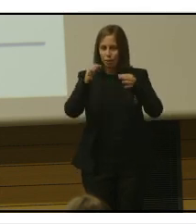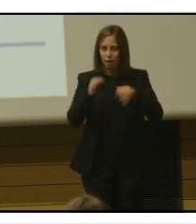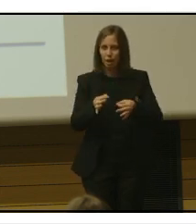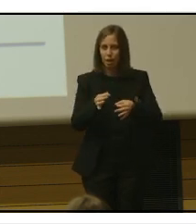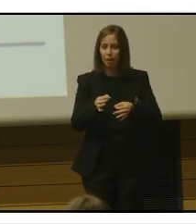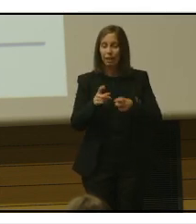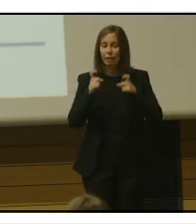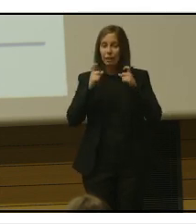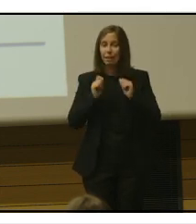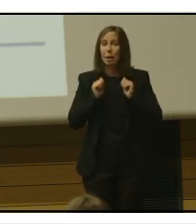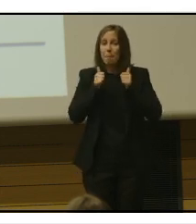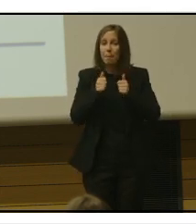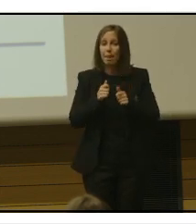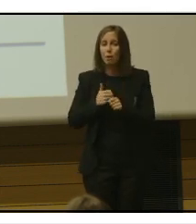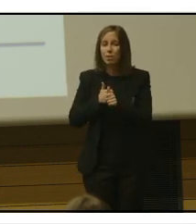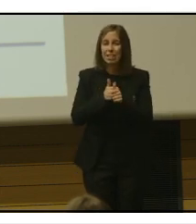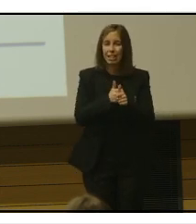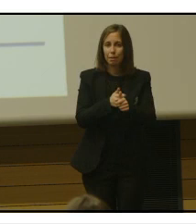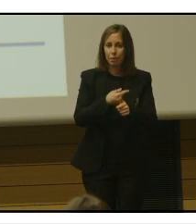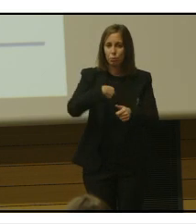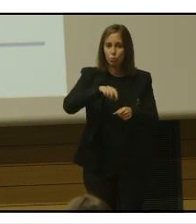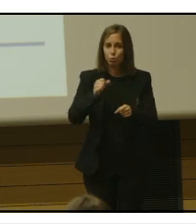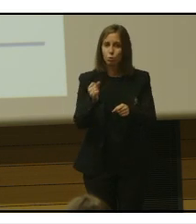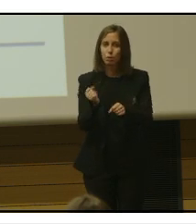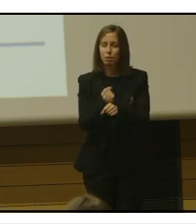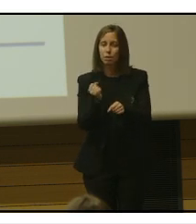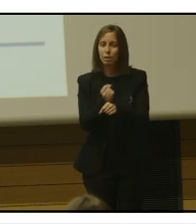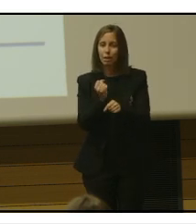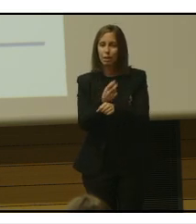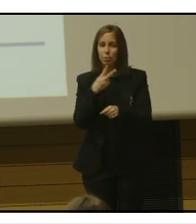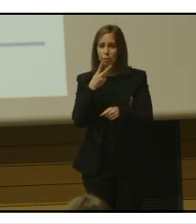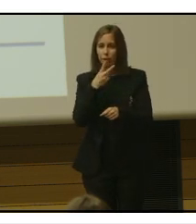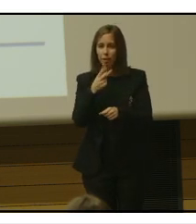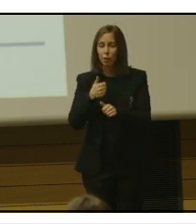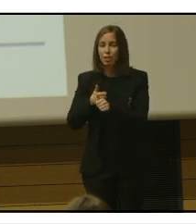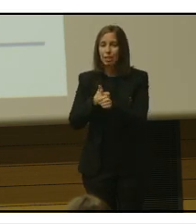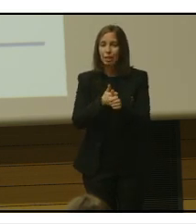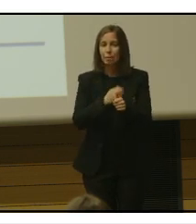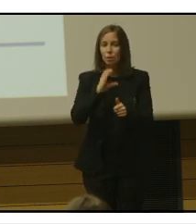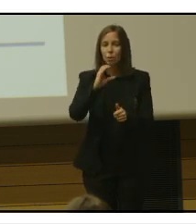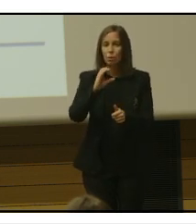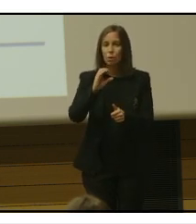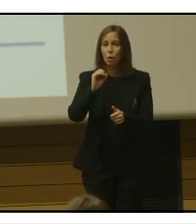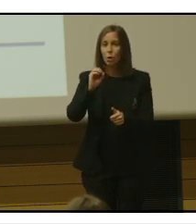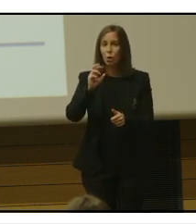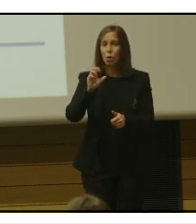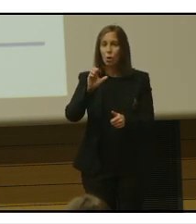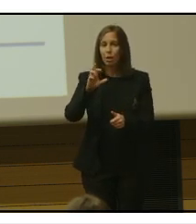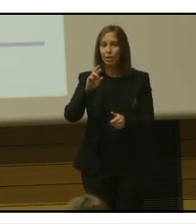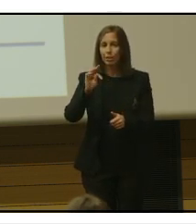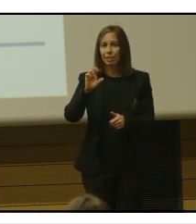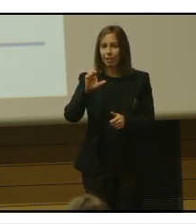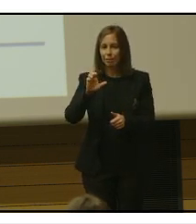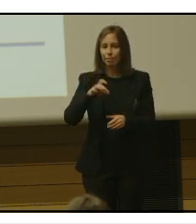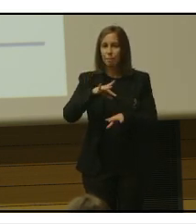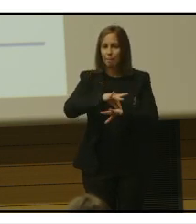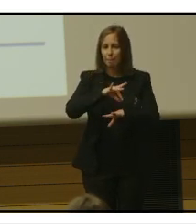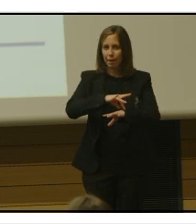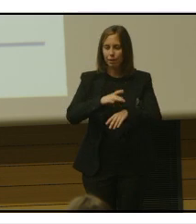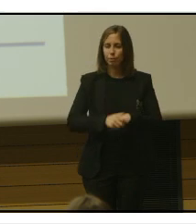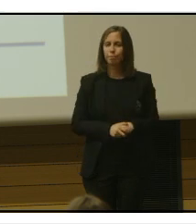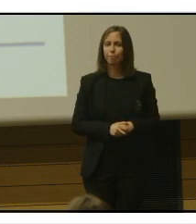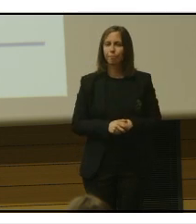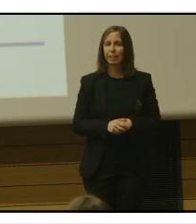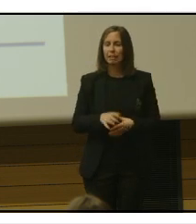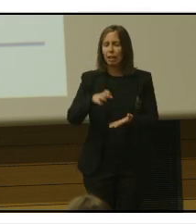que para la gente que trabajamos en tabaco es muy importante, que es el seguimiento de la cohorte de los médicos británicos. Este escepticismo que